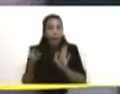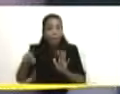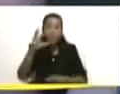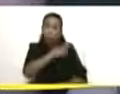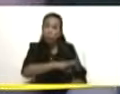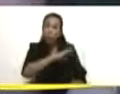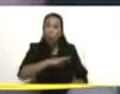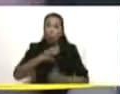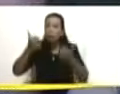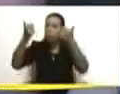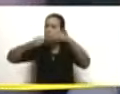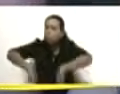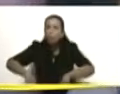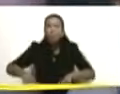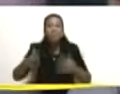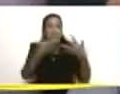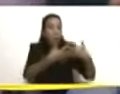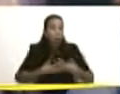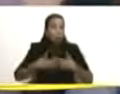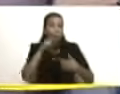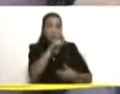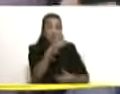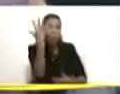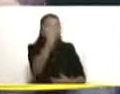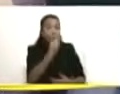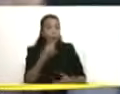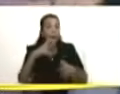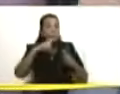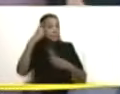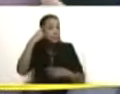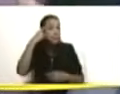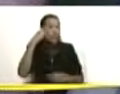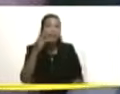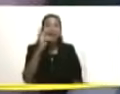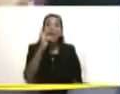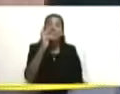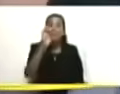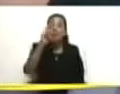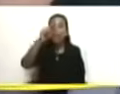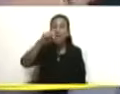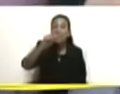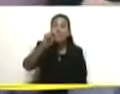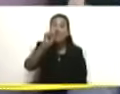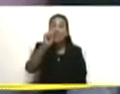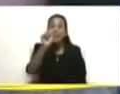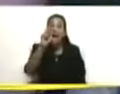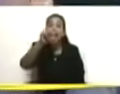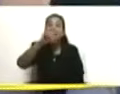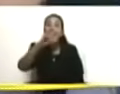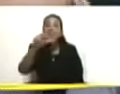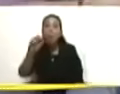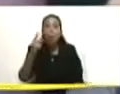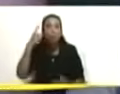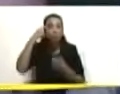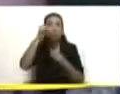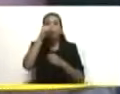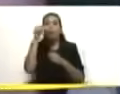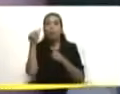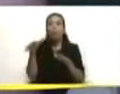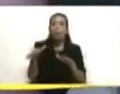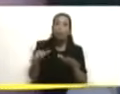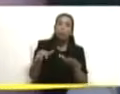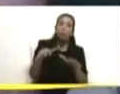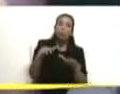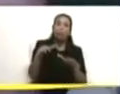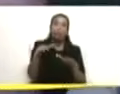sociedad decadente de los Estados Unidos y la crisis del fentanilo, cómo vemos cómo su propia población mueren más de 100.000